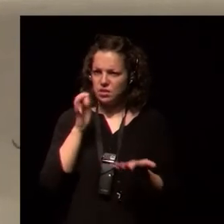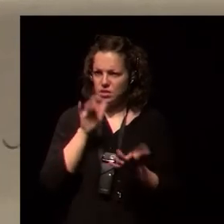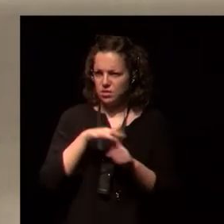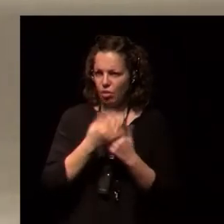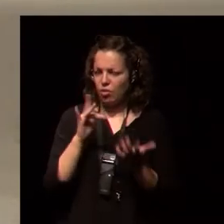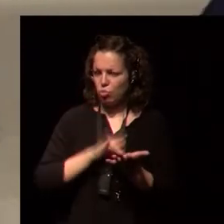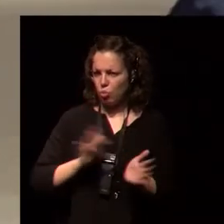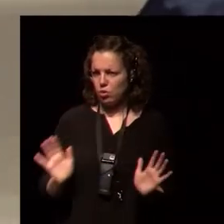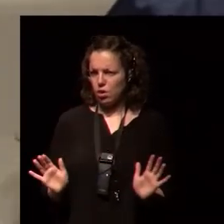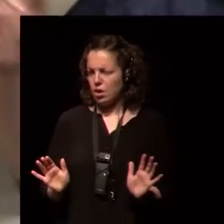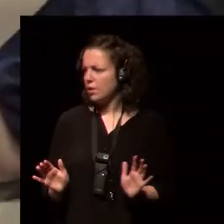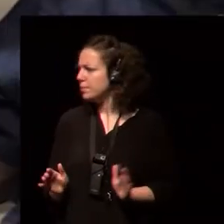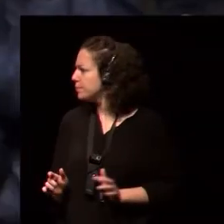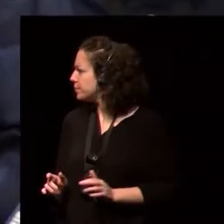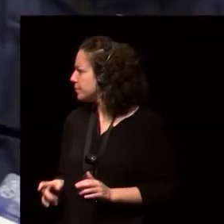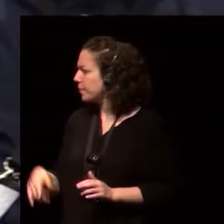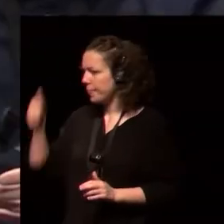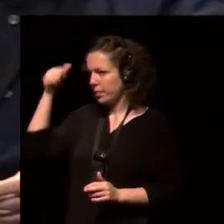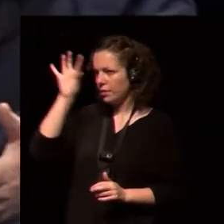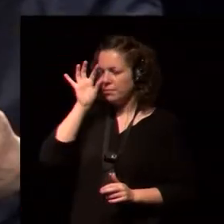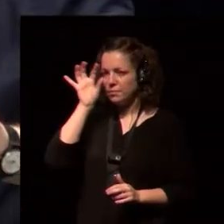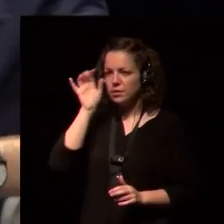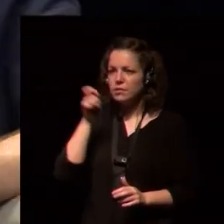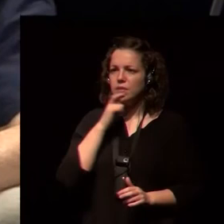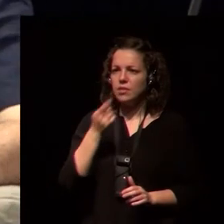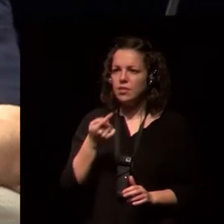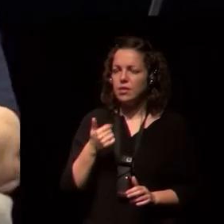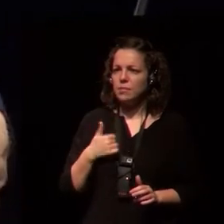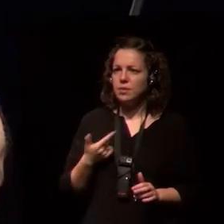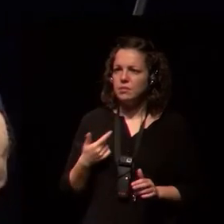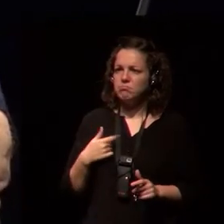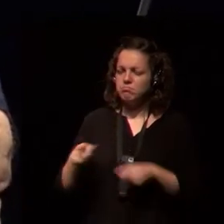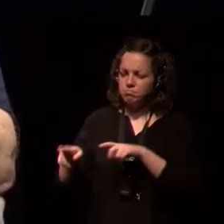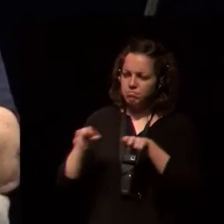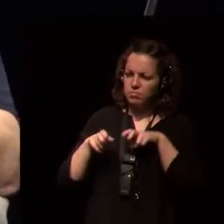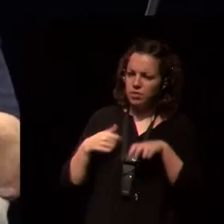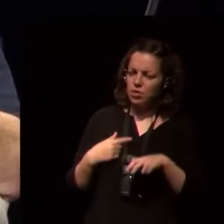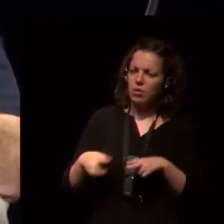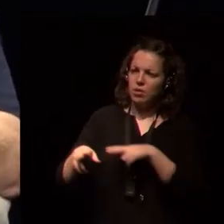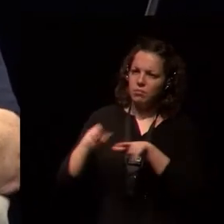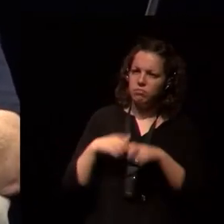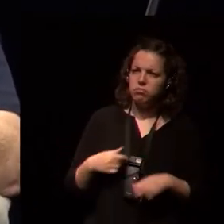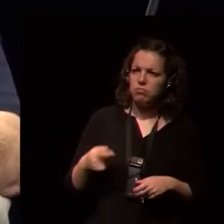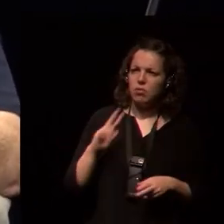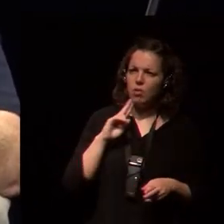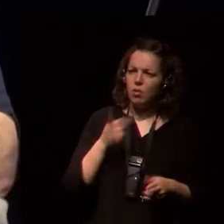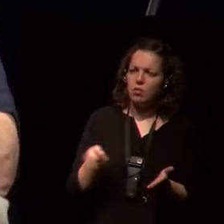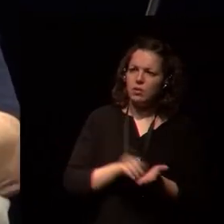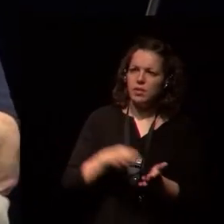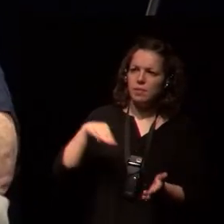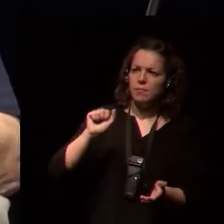mí me devuelve de nuevo, cuando te oigo decir eso, vuelvo de nuevo a Martin Luther